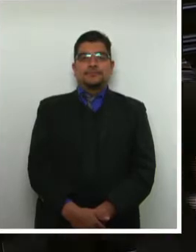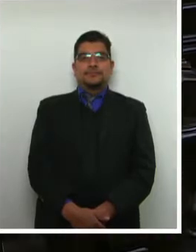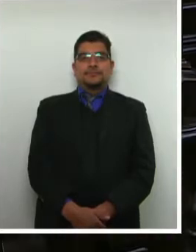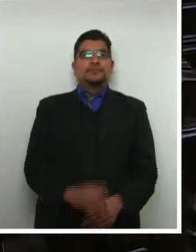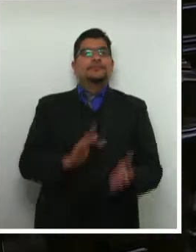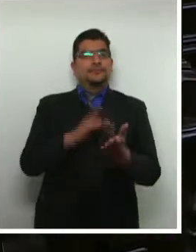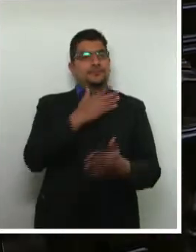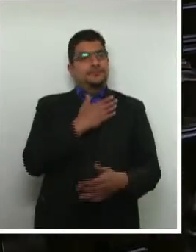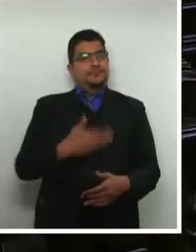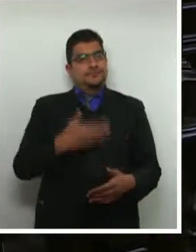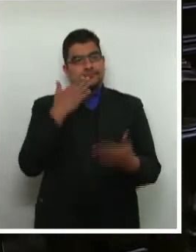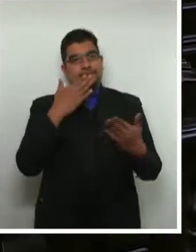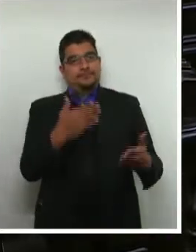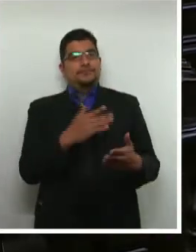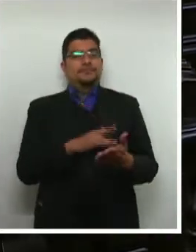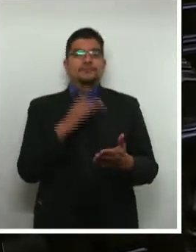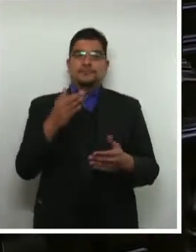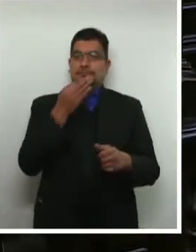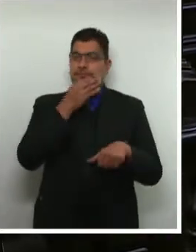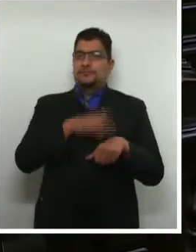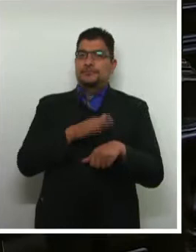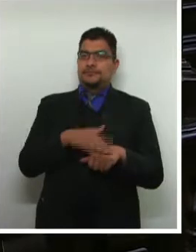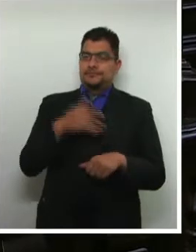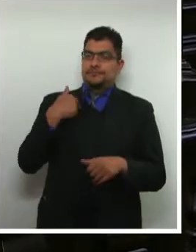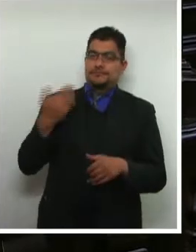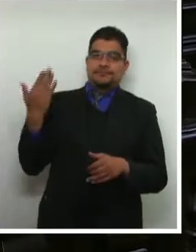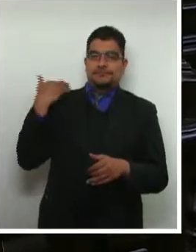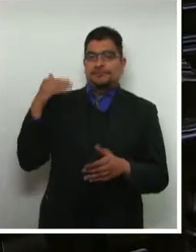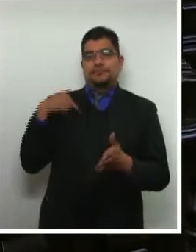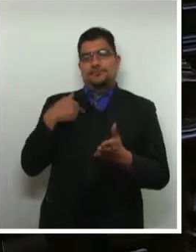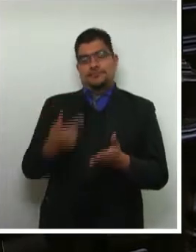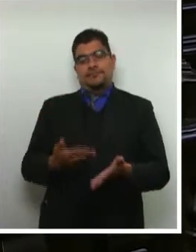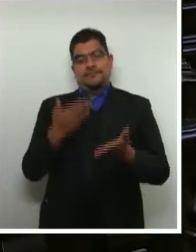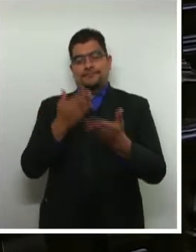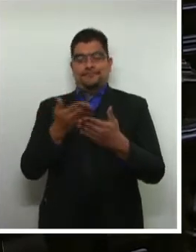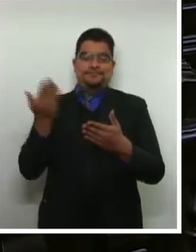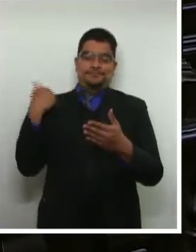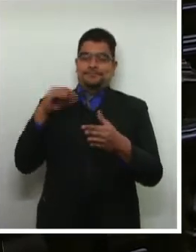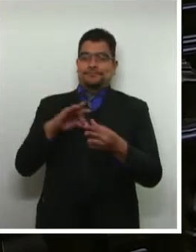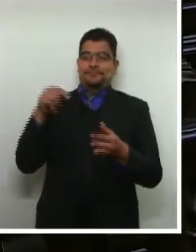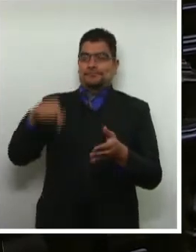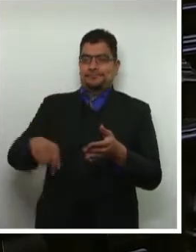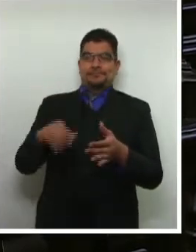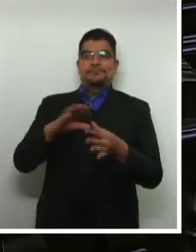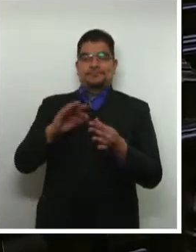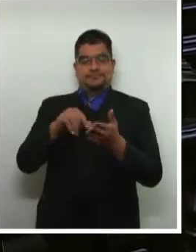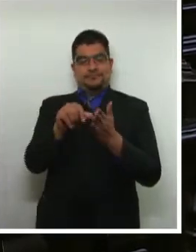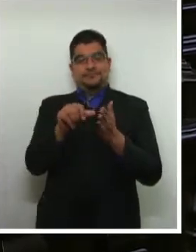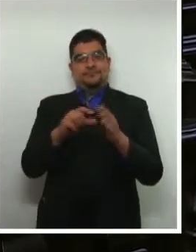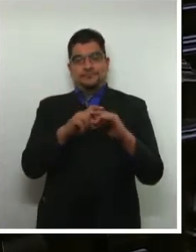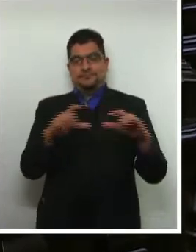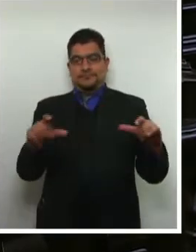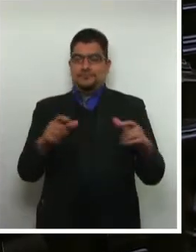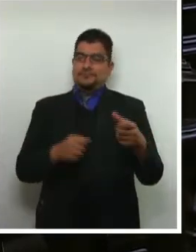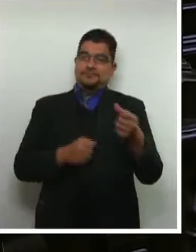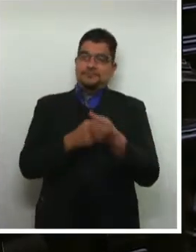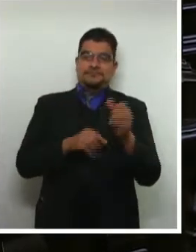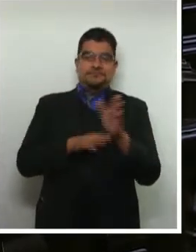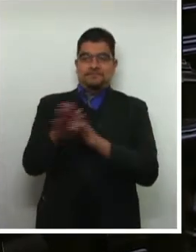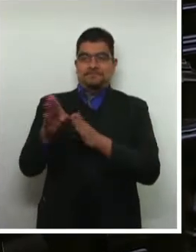Gracias, presidente. Como señalé en mi intervención de esta parte del capítulo de desarrollo